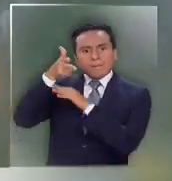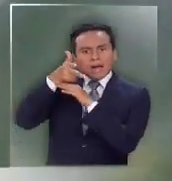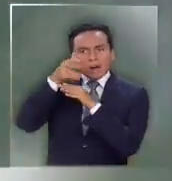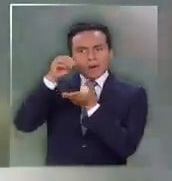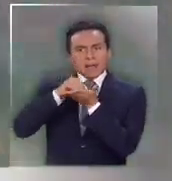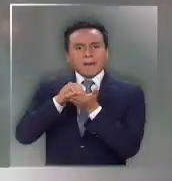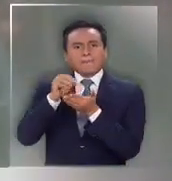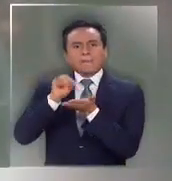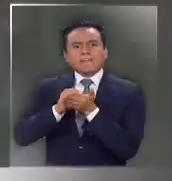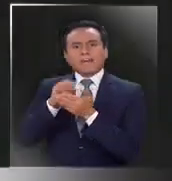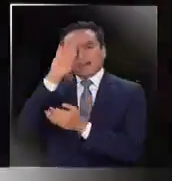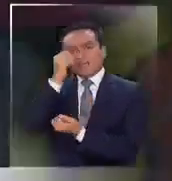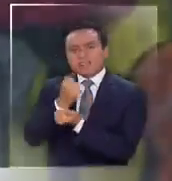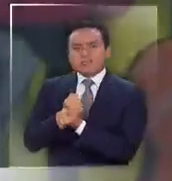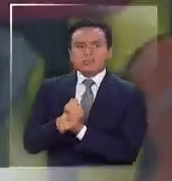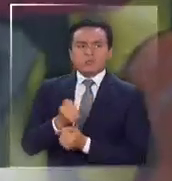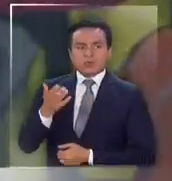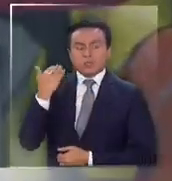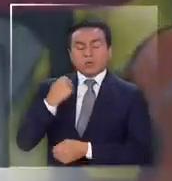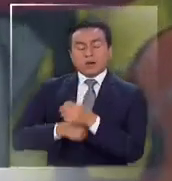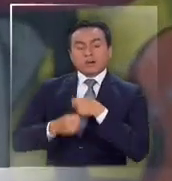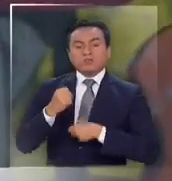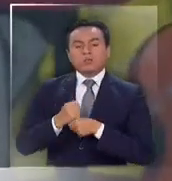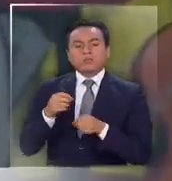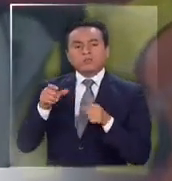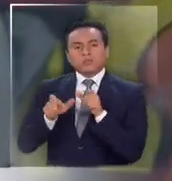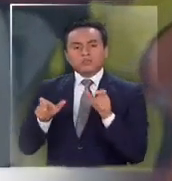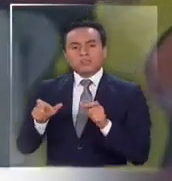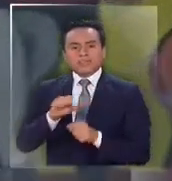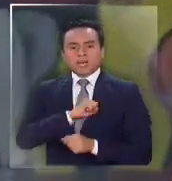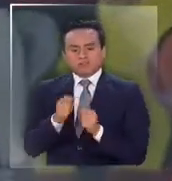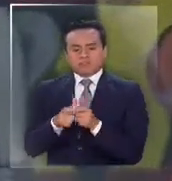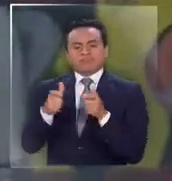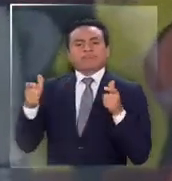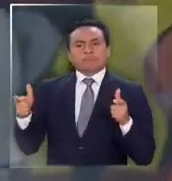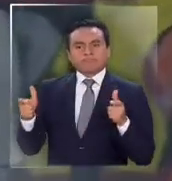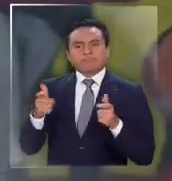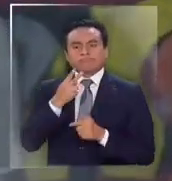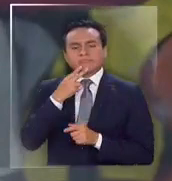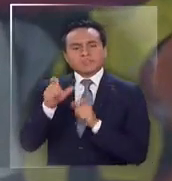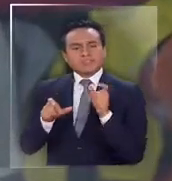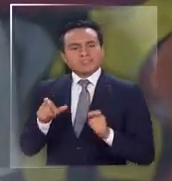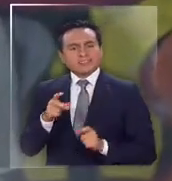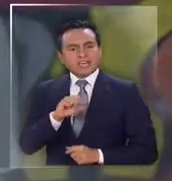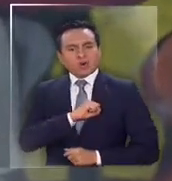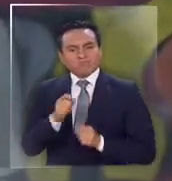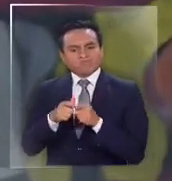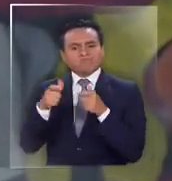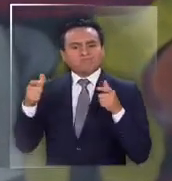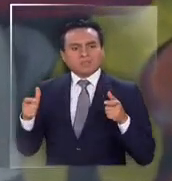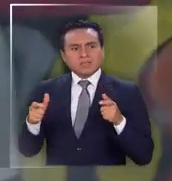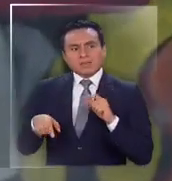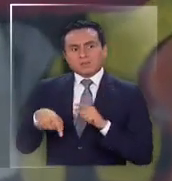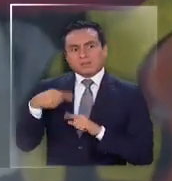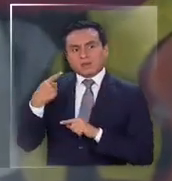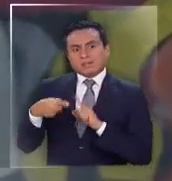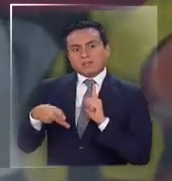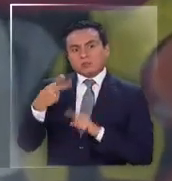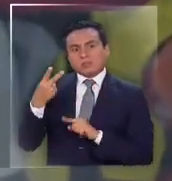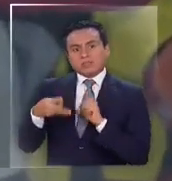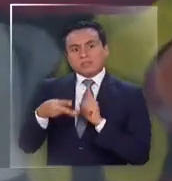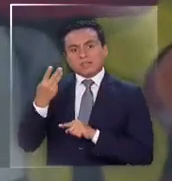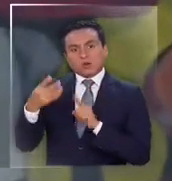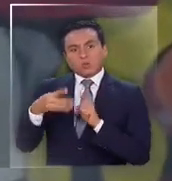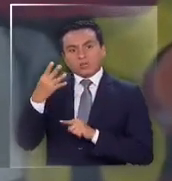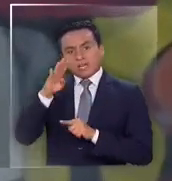más carabineros. En los últimos años la población de Santiago se duplicó, la población residente, y a pesar de eso, la primera, la segunda, la tercera